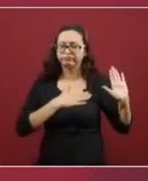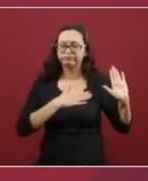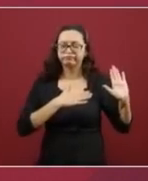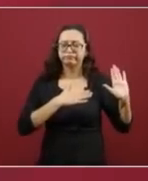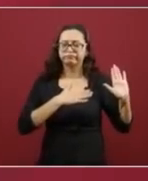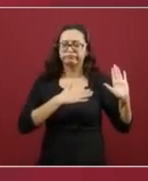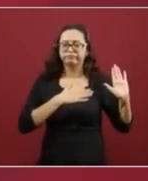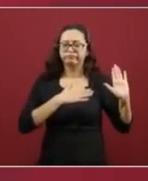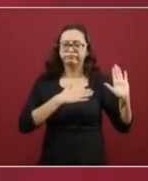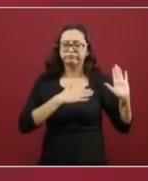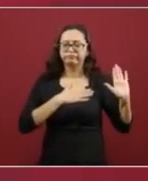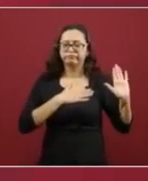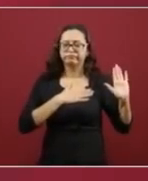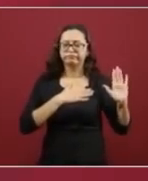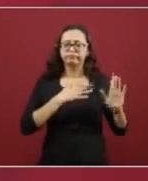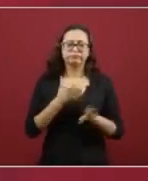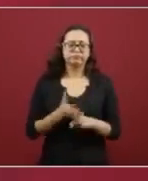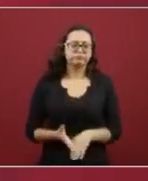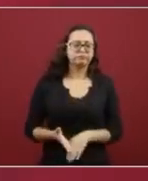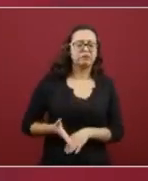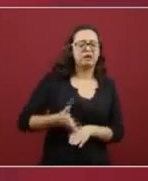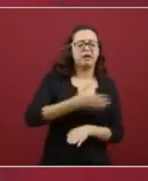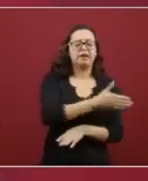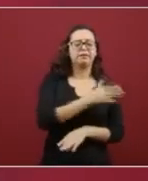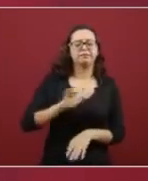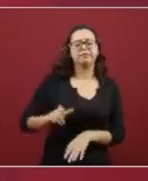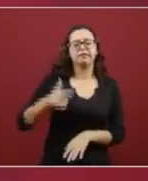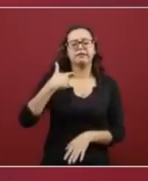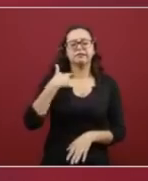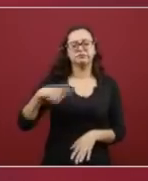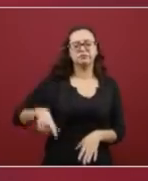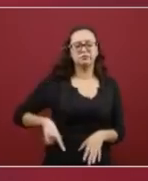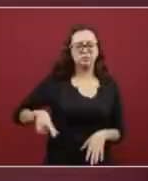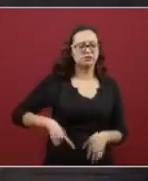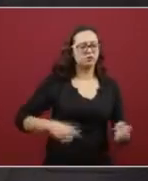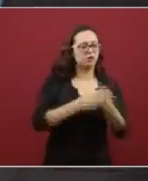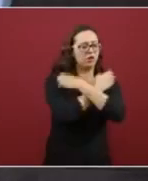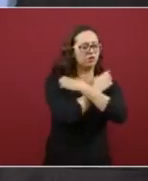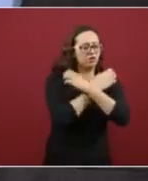cancelar la mal llamada reforma educativa.